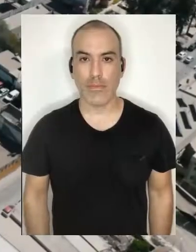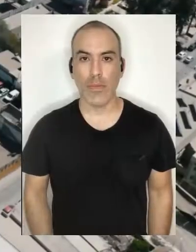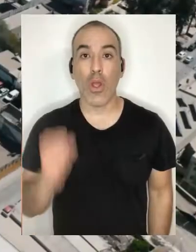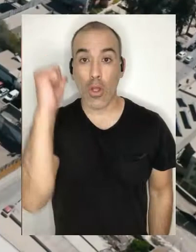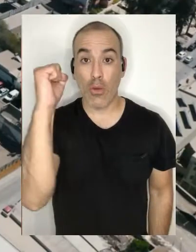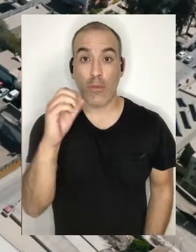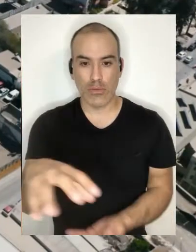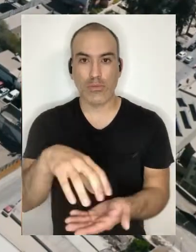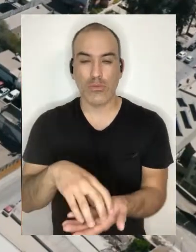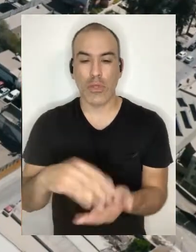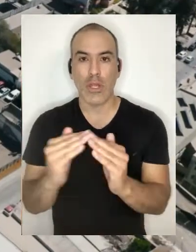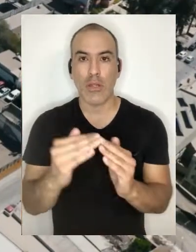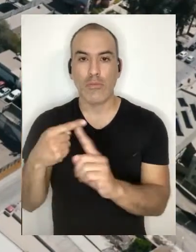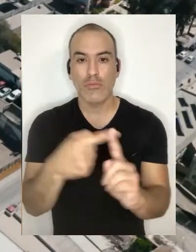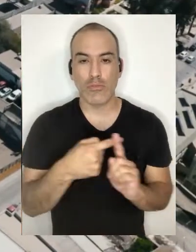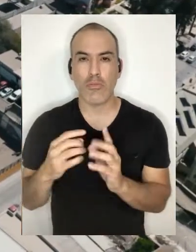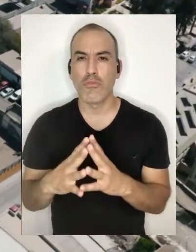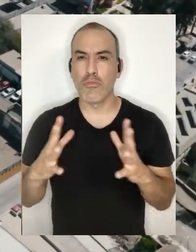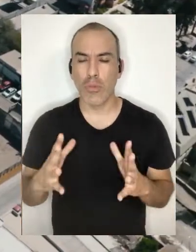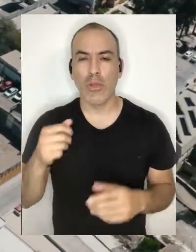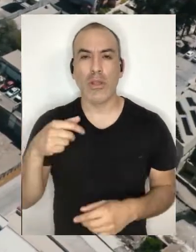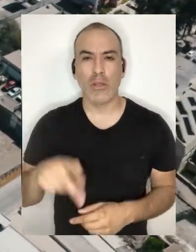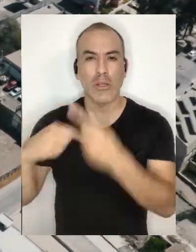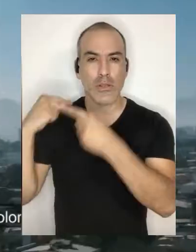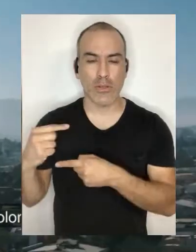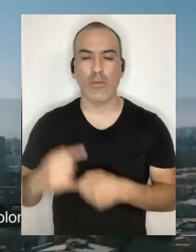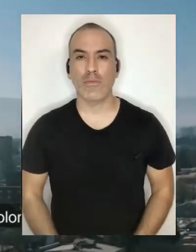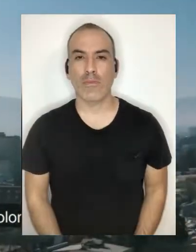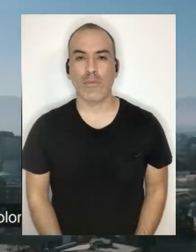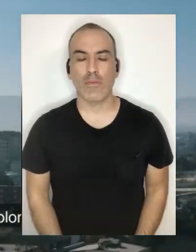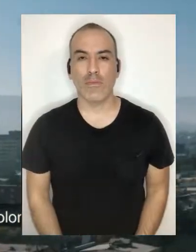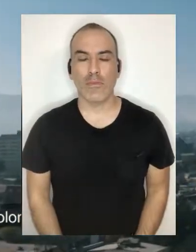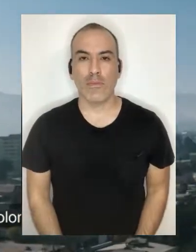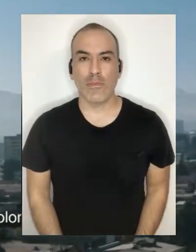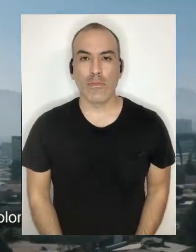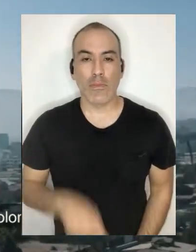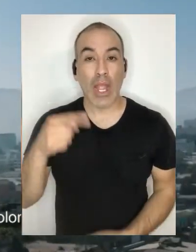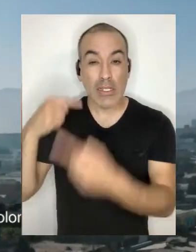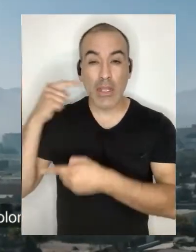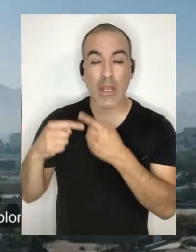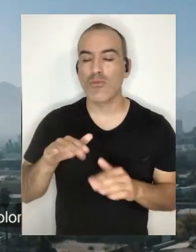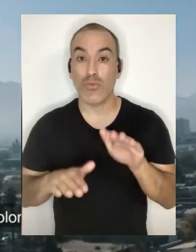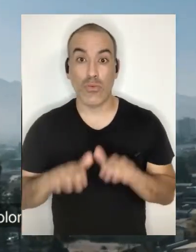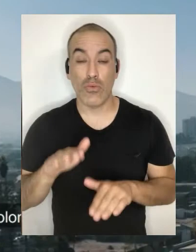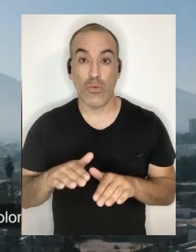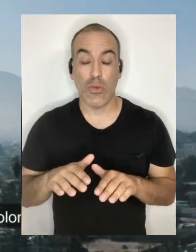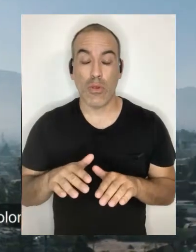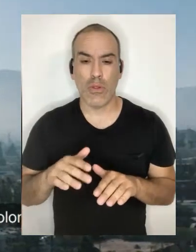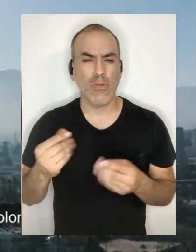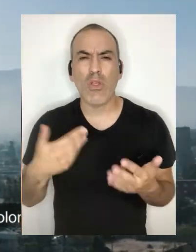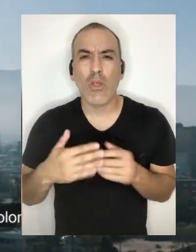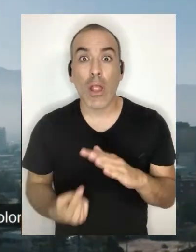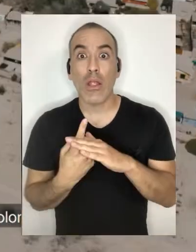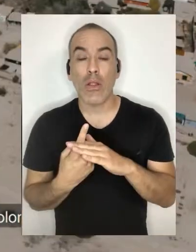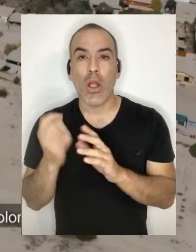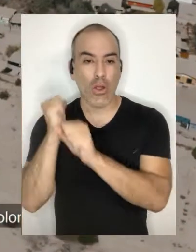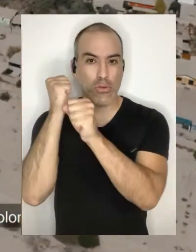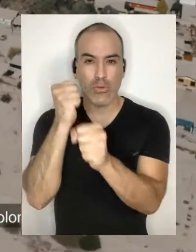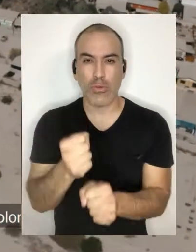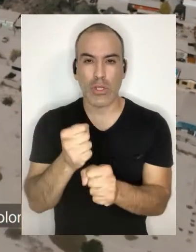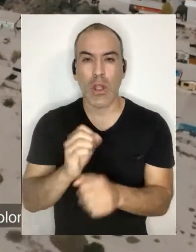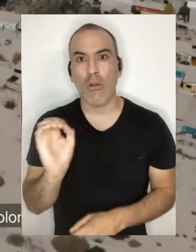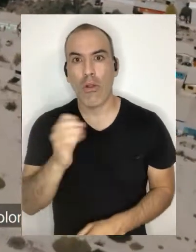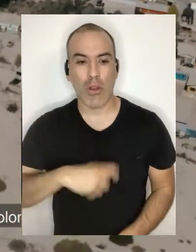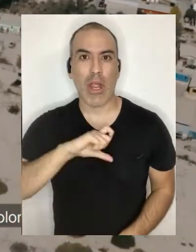En Copiapó, cada templo tiene su propia historia que contar. Ese relato a veces viene de los crueles tiempos de